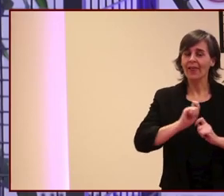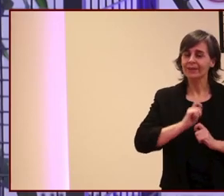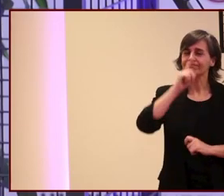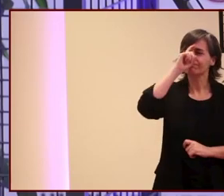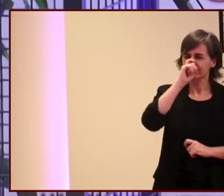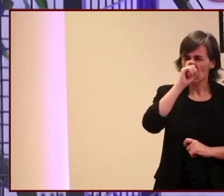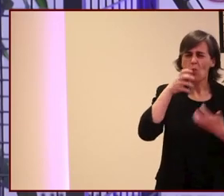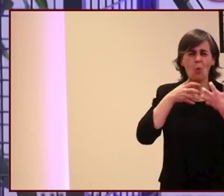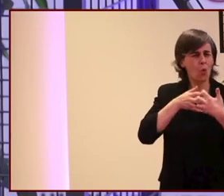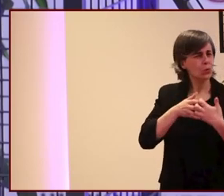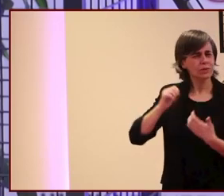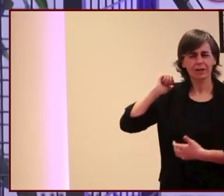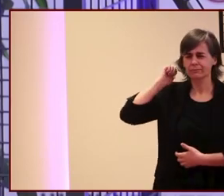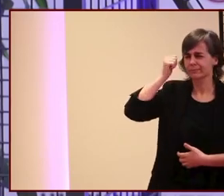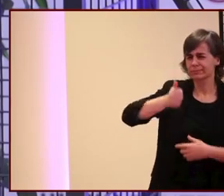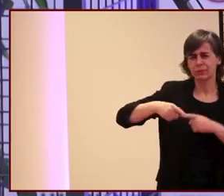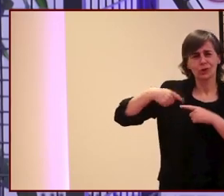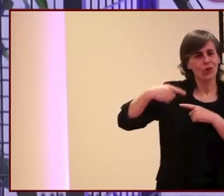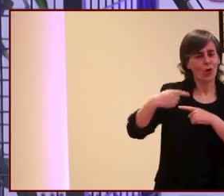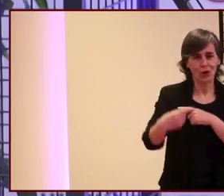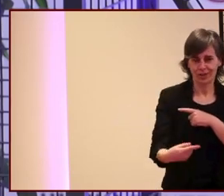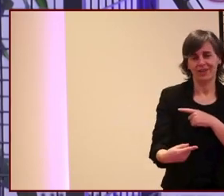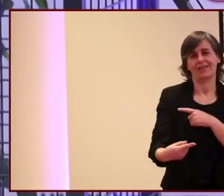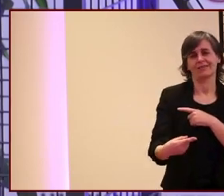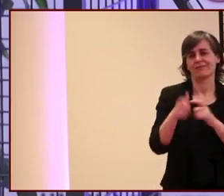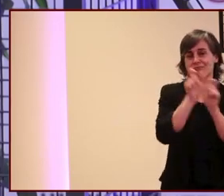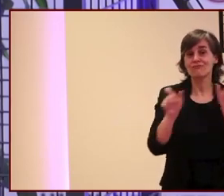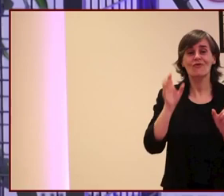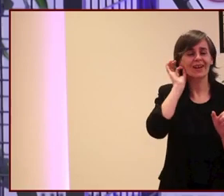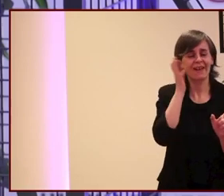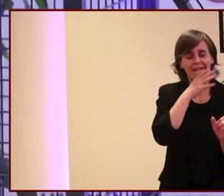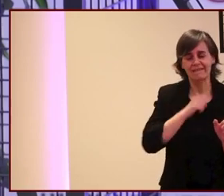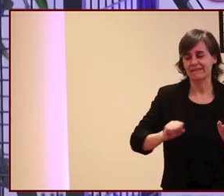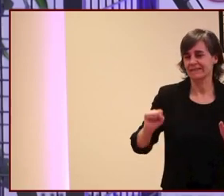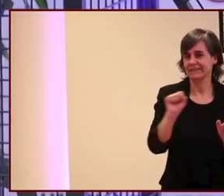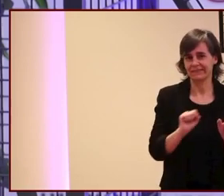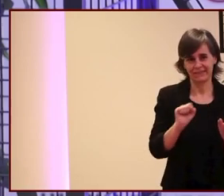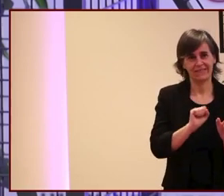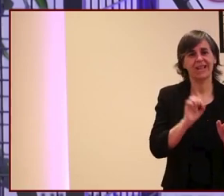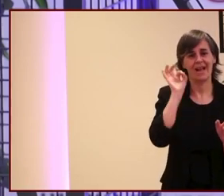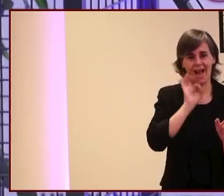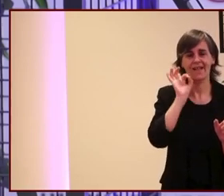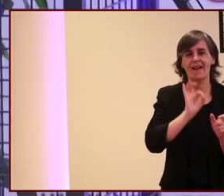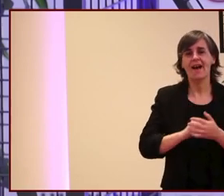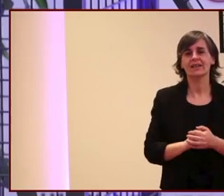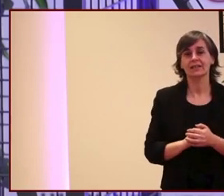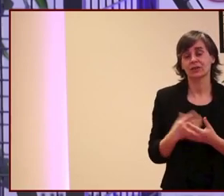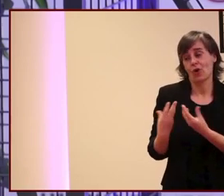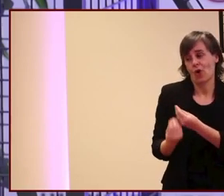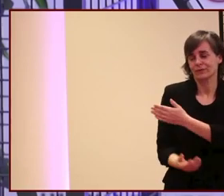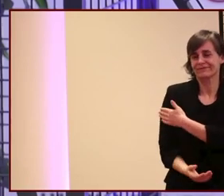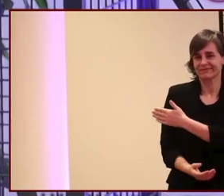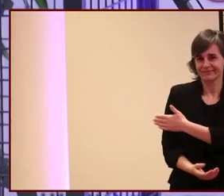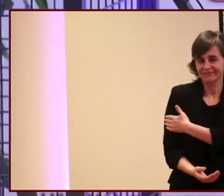lucha de todos los días de estas mujeres maravillosas gallegas que me acompañaron